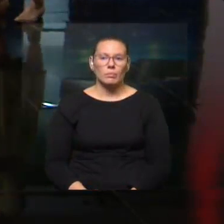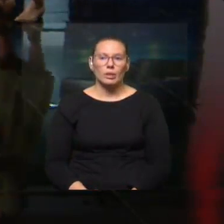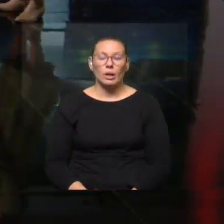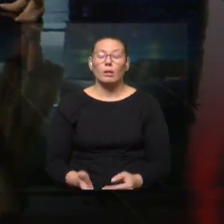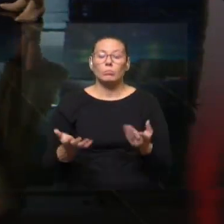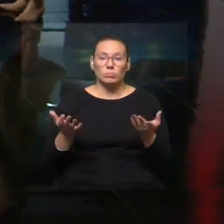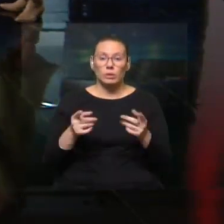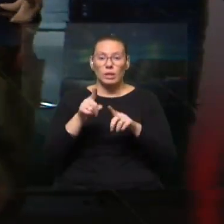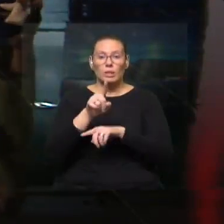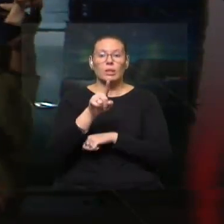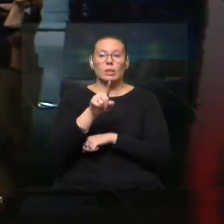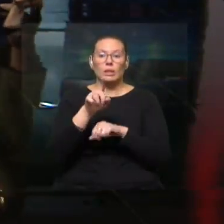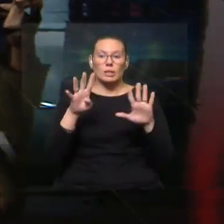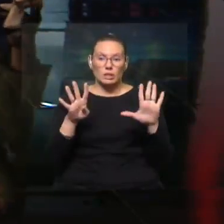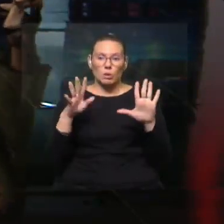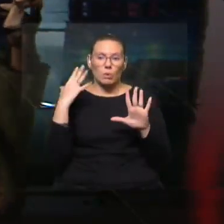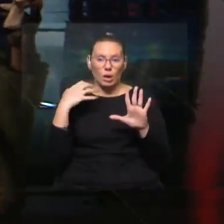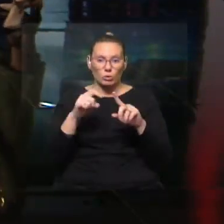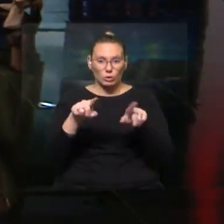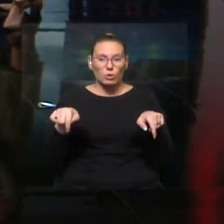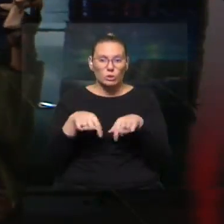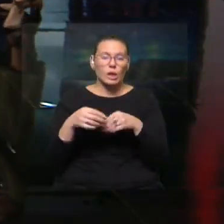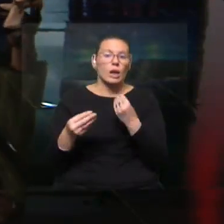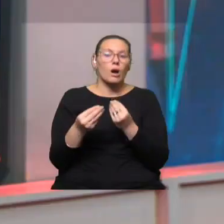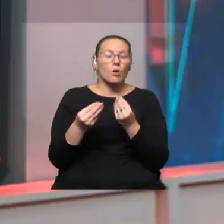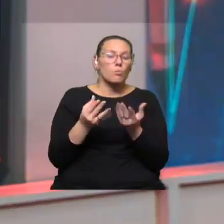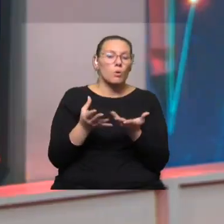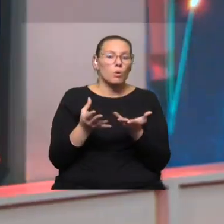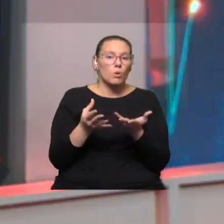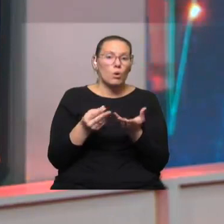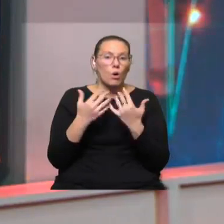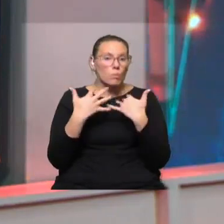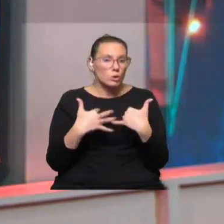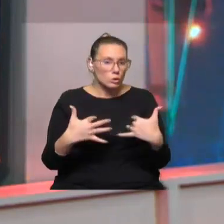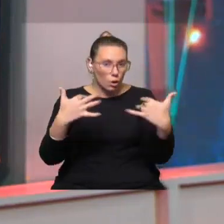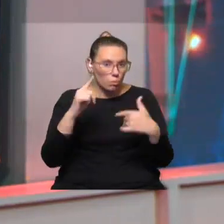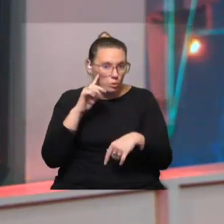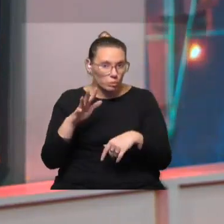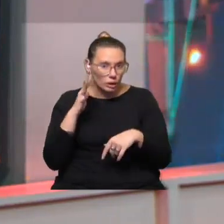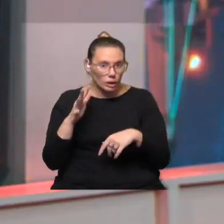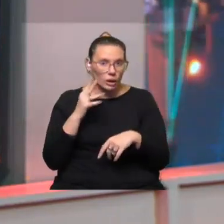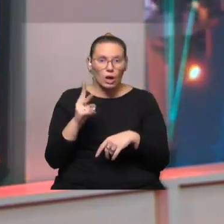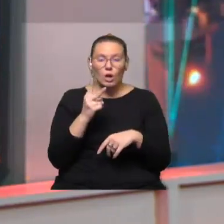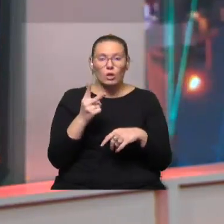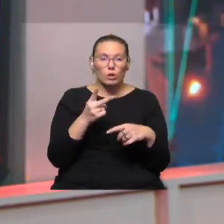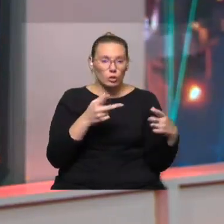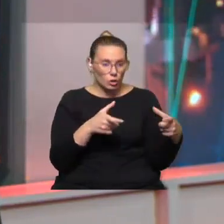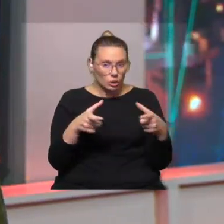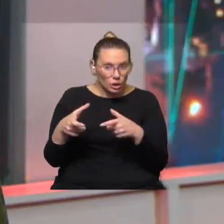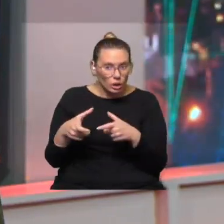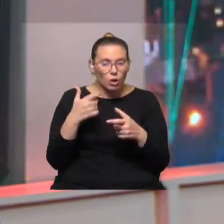el 19 en la sala Cómo cómo va a ser la cómo va a ser el Show me imagino que bueno estaremos en los dos discos